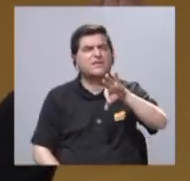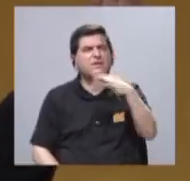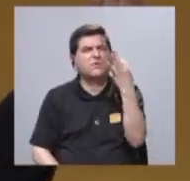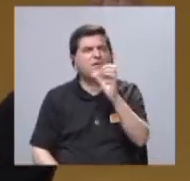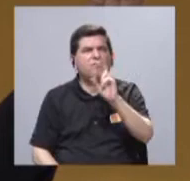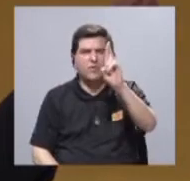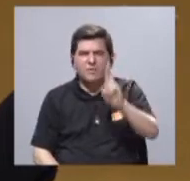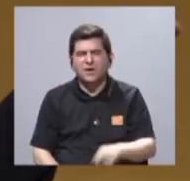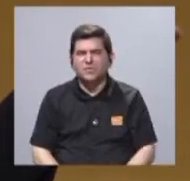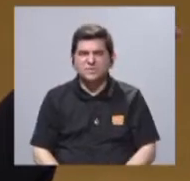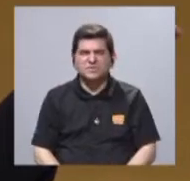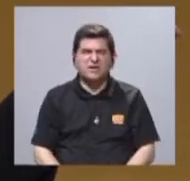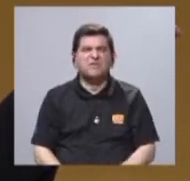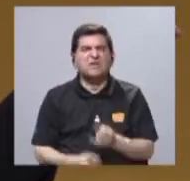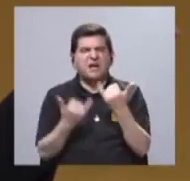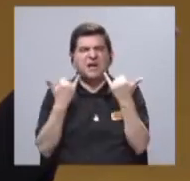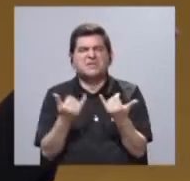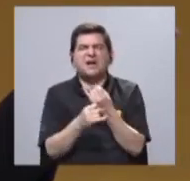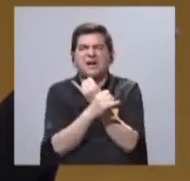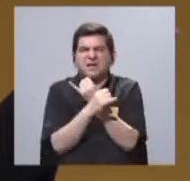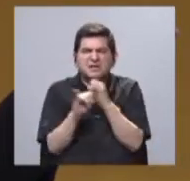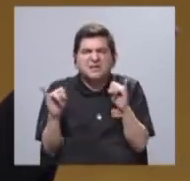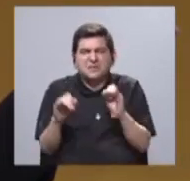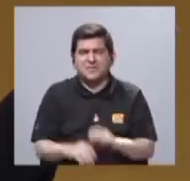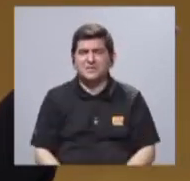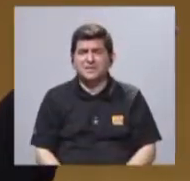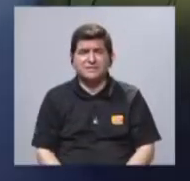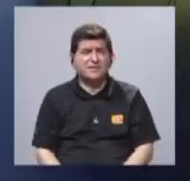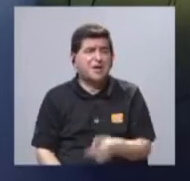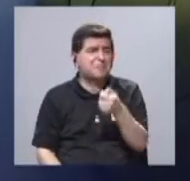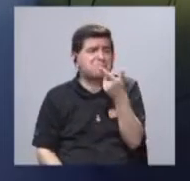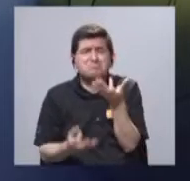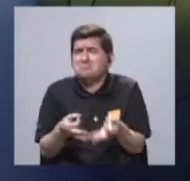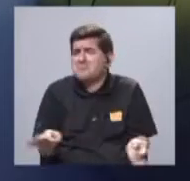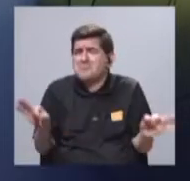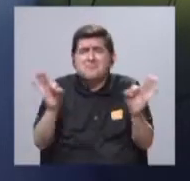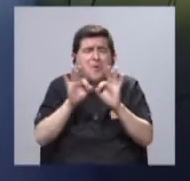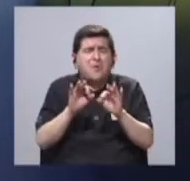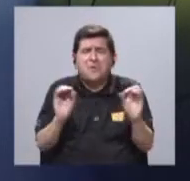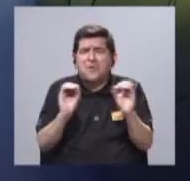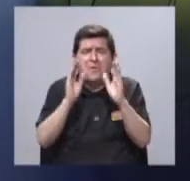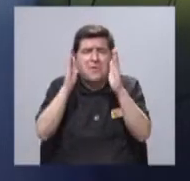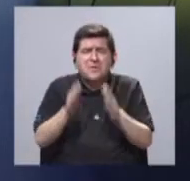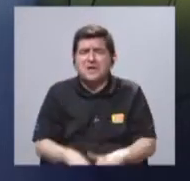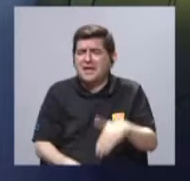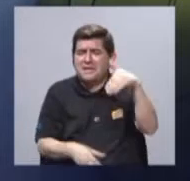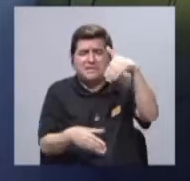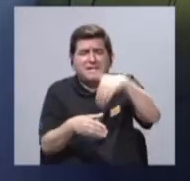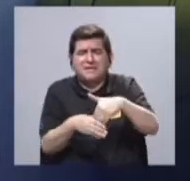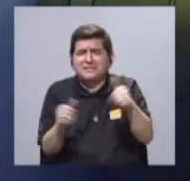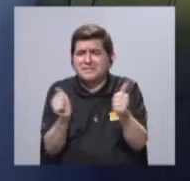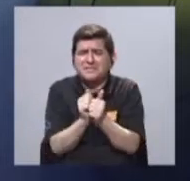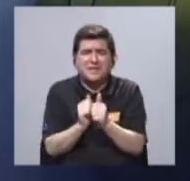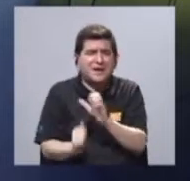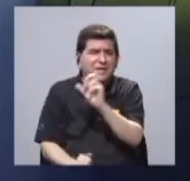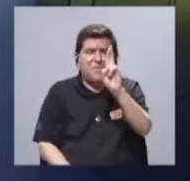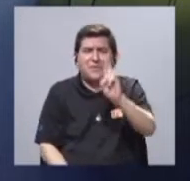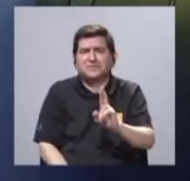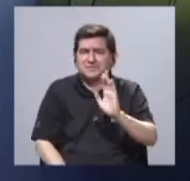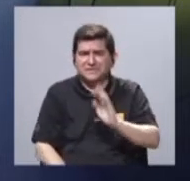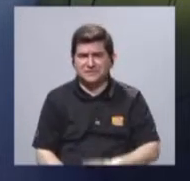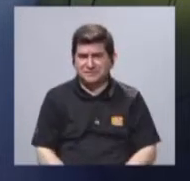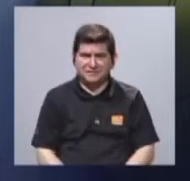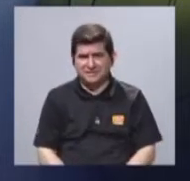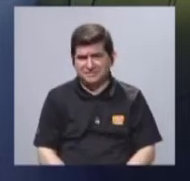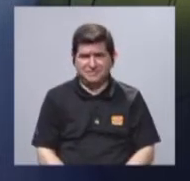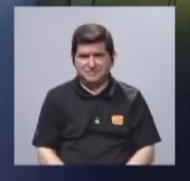alguna manera Costa Rica era medio independiente porque era tan poco importante que nadie se metía con Costa Rica. Entonces